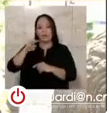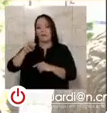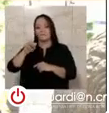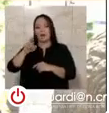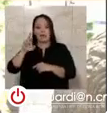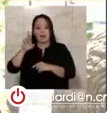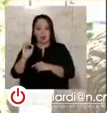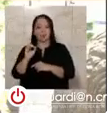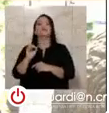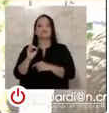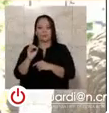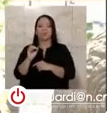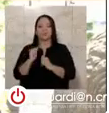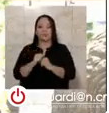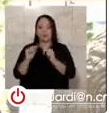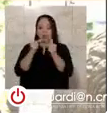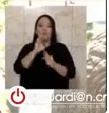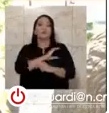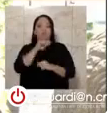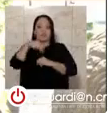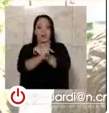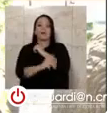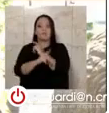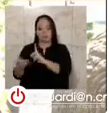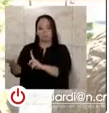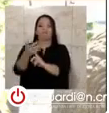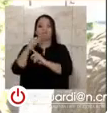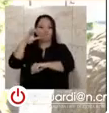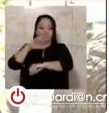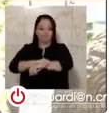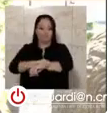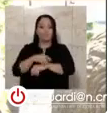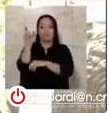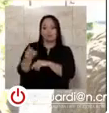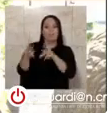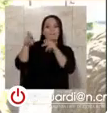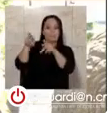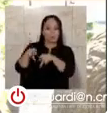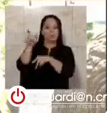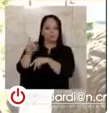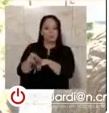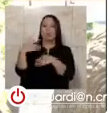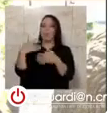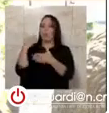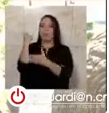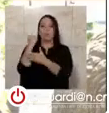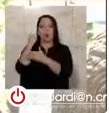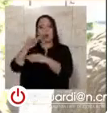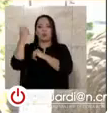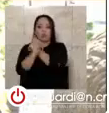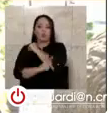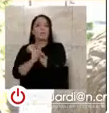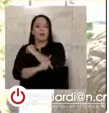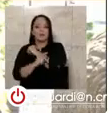debidamente detenido por los cuadros policiales de nuestro país y es una persona que cometió homicidio fuera de Costa